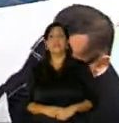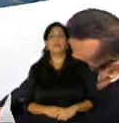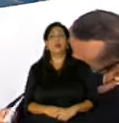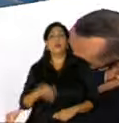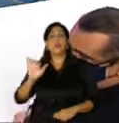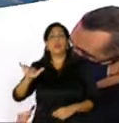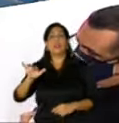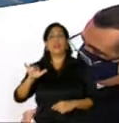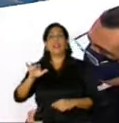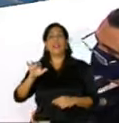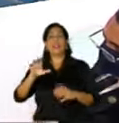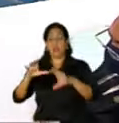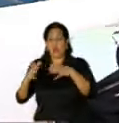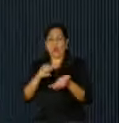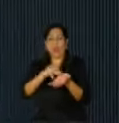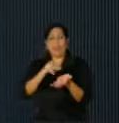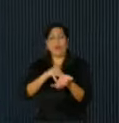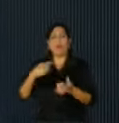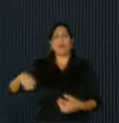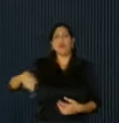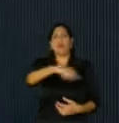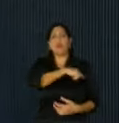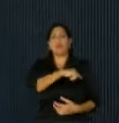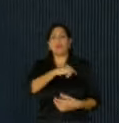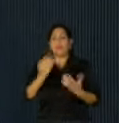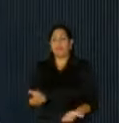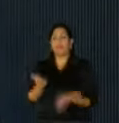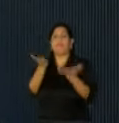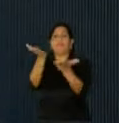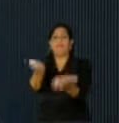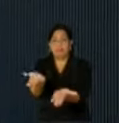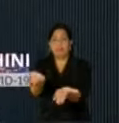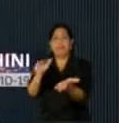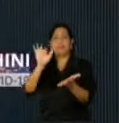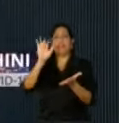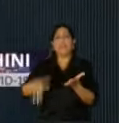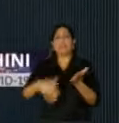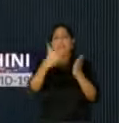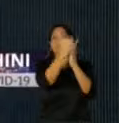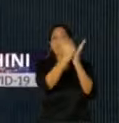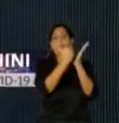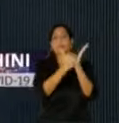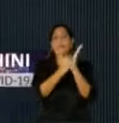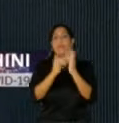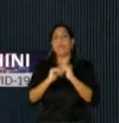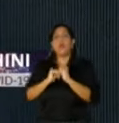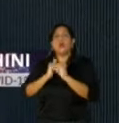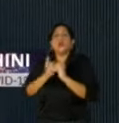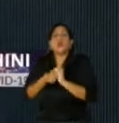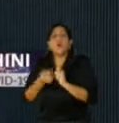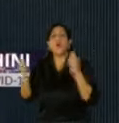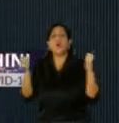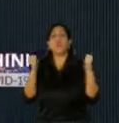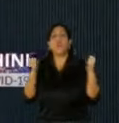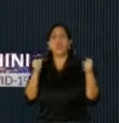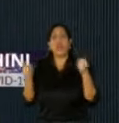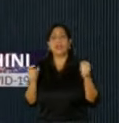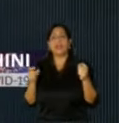aquí. Está aquí para comunicarle al pueblo estas medidas de cómo controlar esta